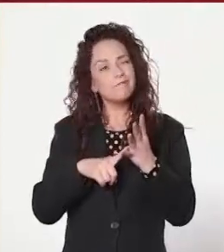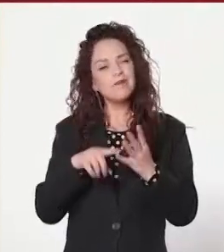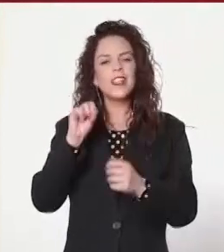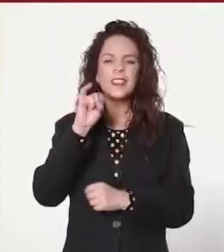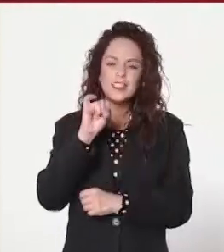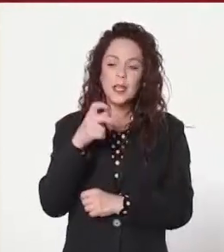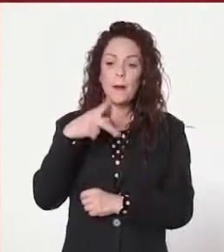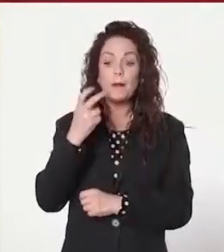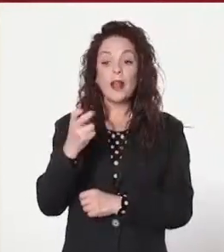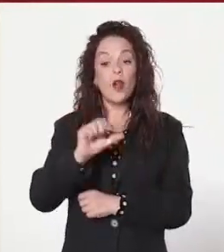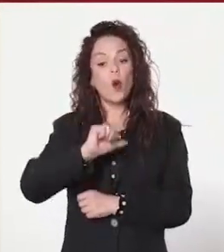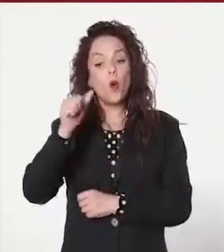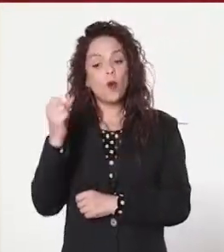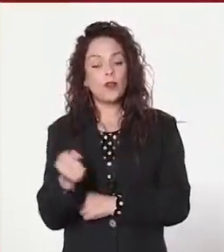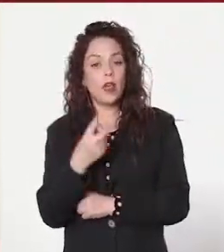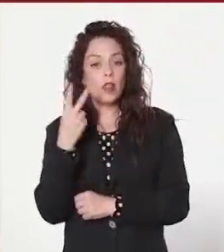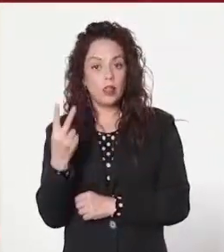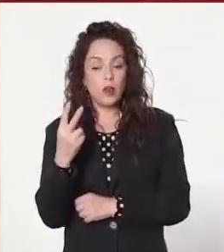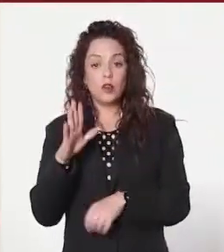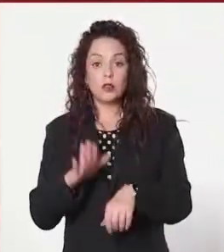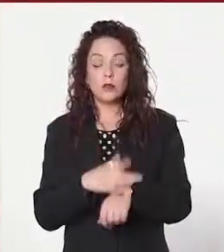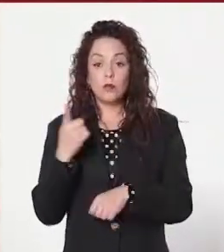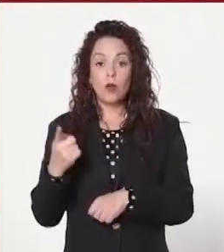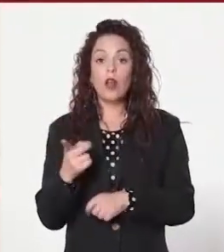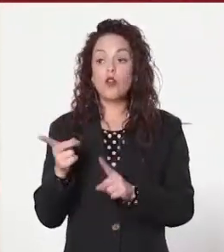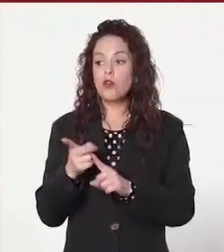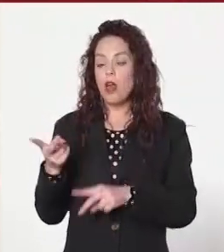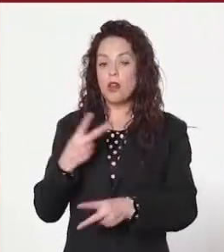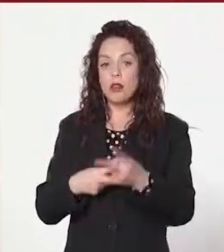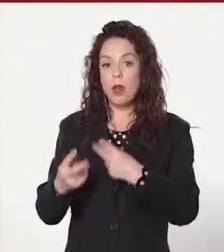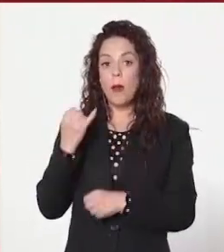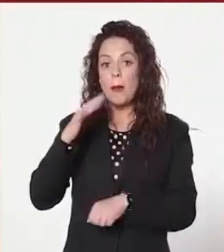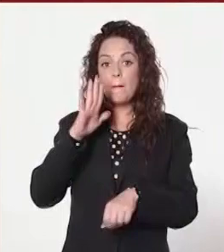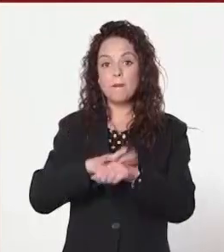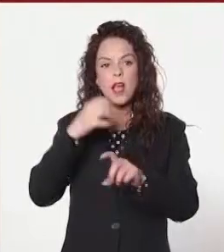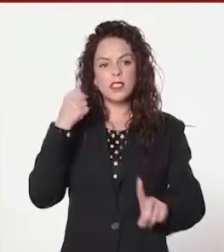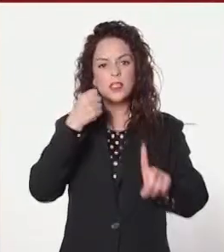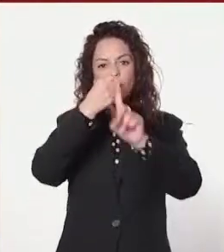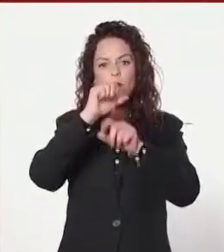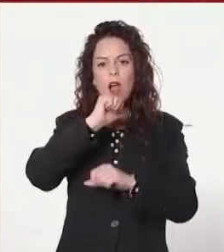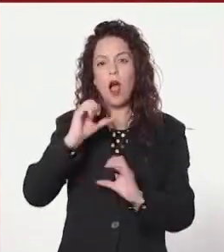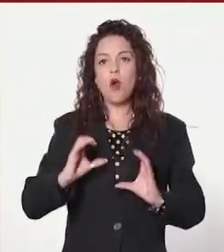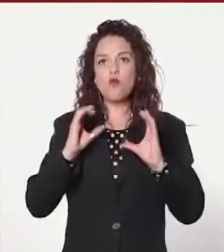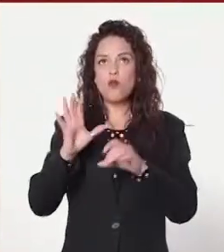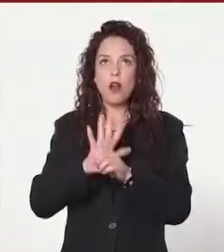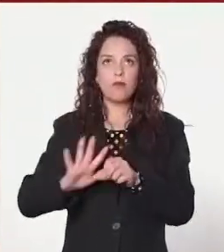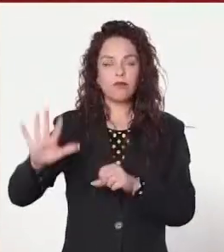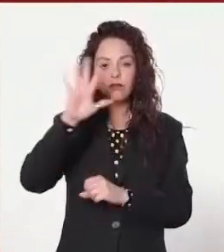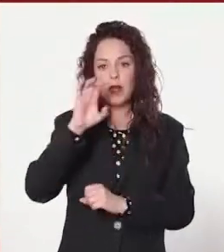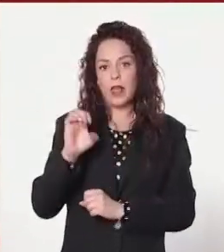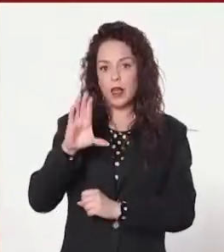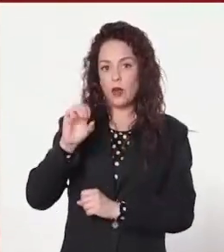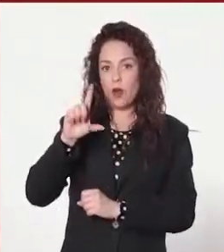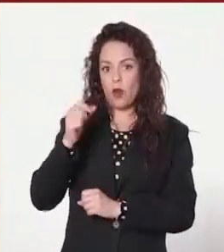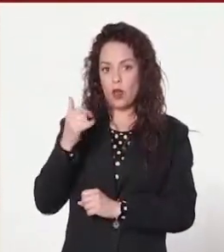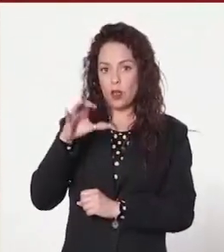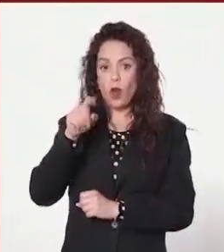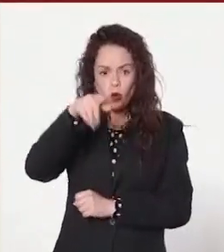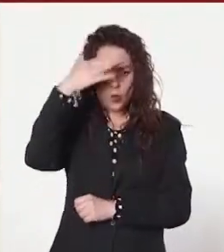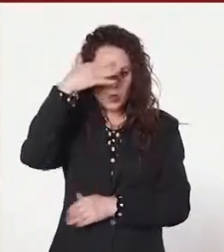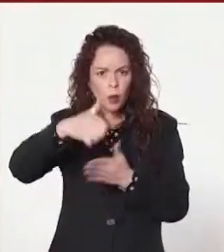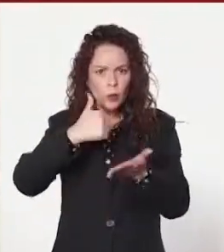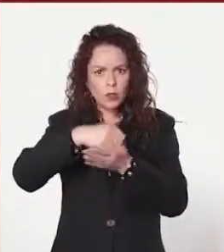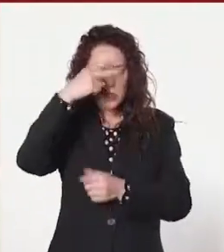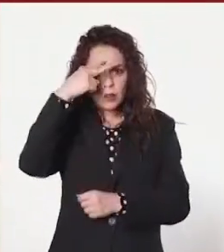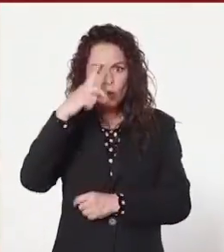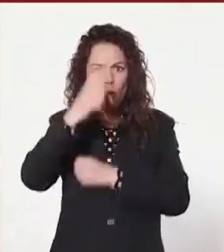dos clasificaciones, tanto por su origen como por su impacto ecológico. ¿Sabías que en la Ciudad de México en un año se genera